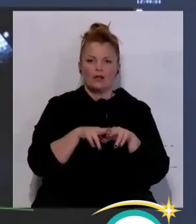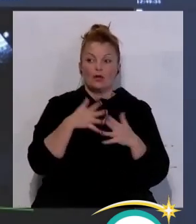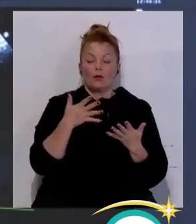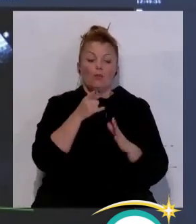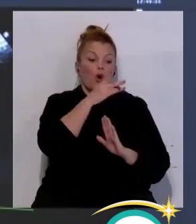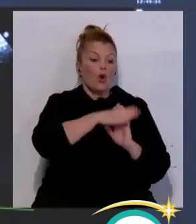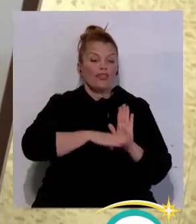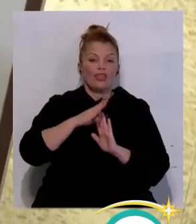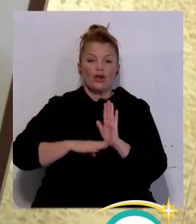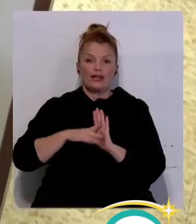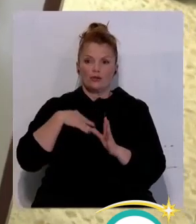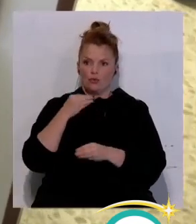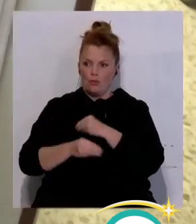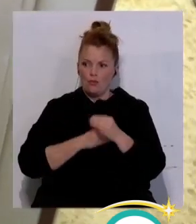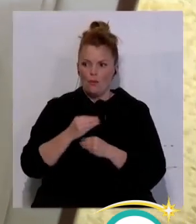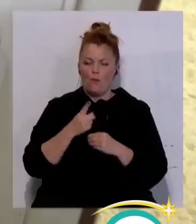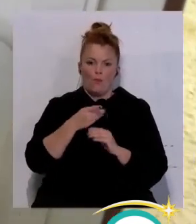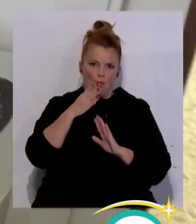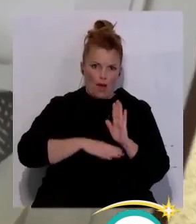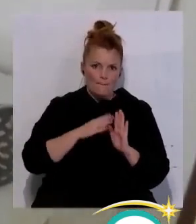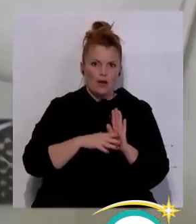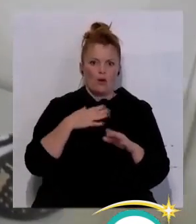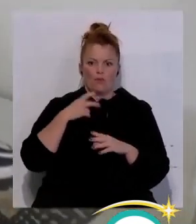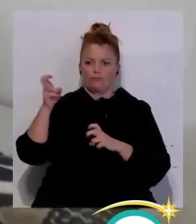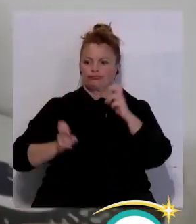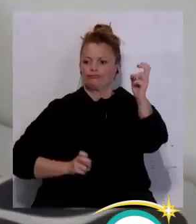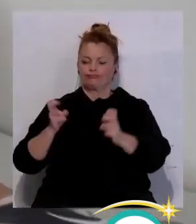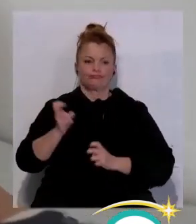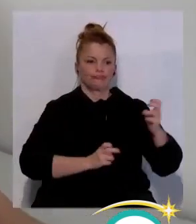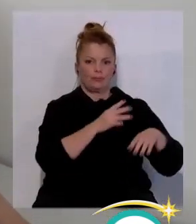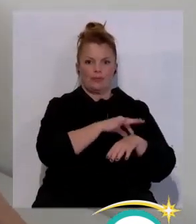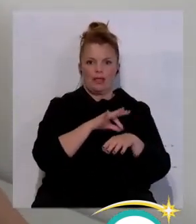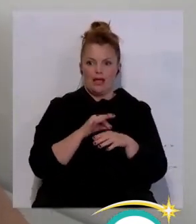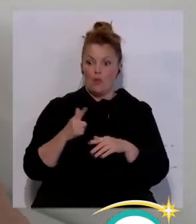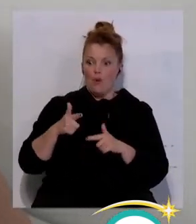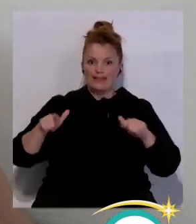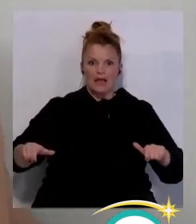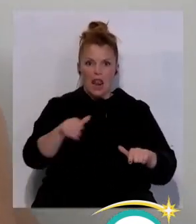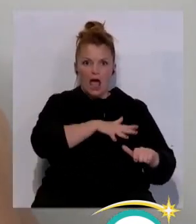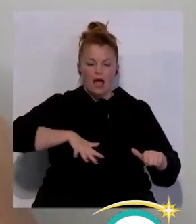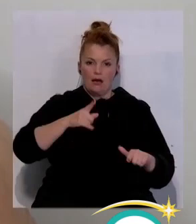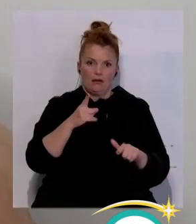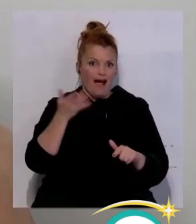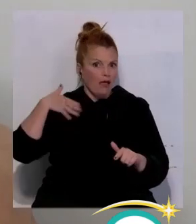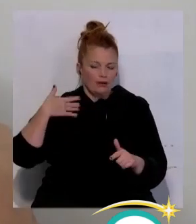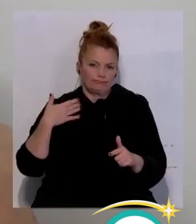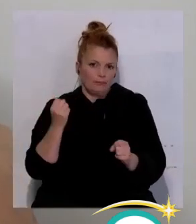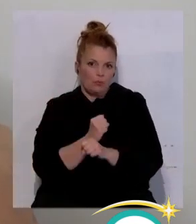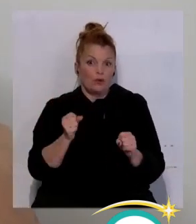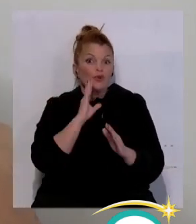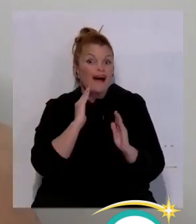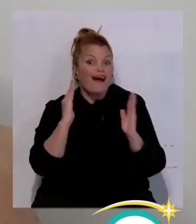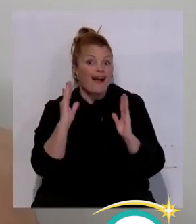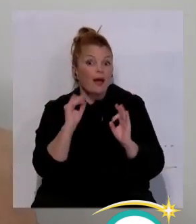las condiciones que nosotros hacemos, que es un programa donde metemos a varios pacientes en una sala, eso era totalmente imposible en el proceso de la